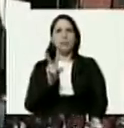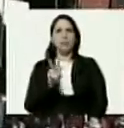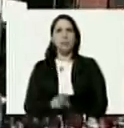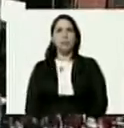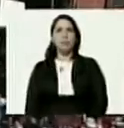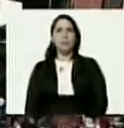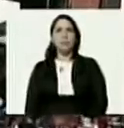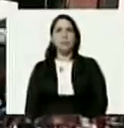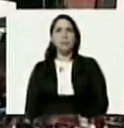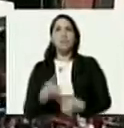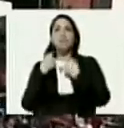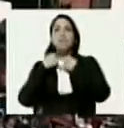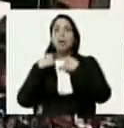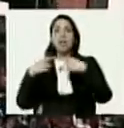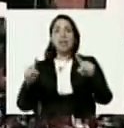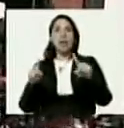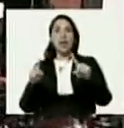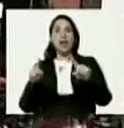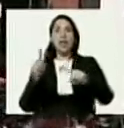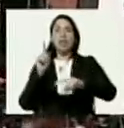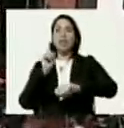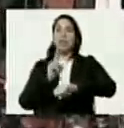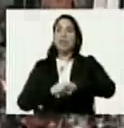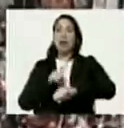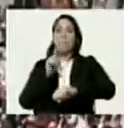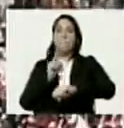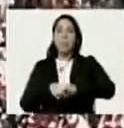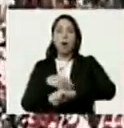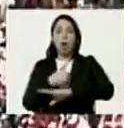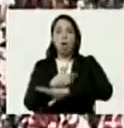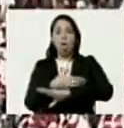y perder el tiempo.